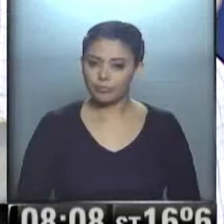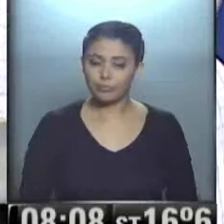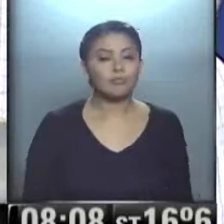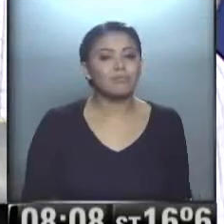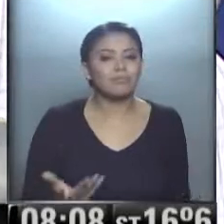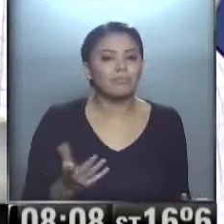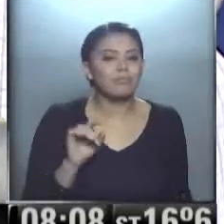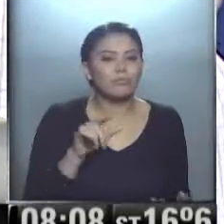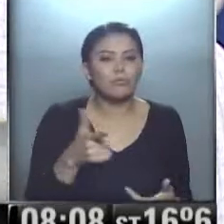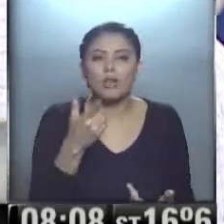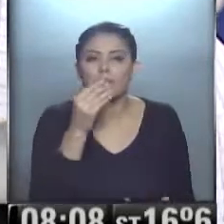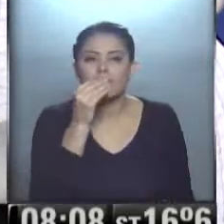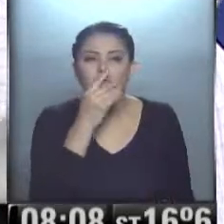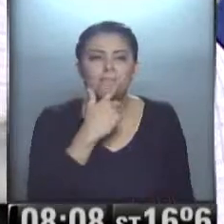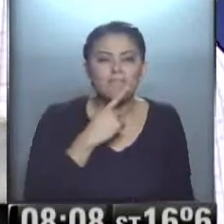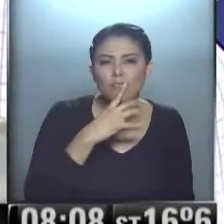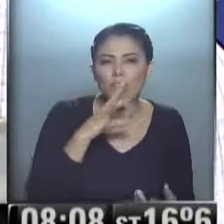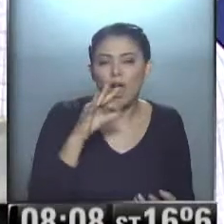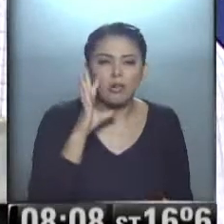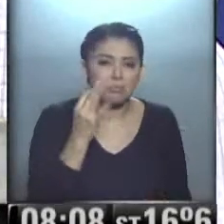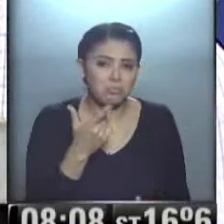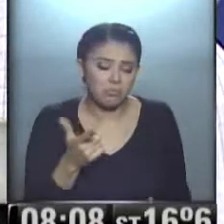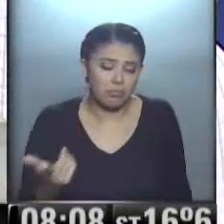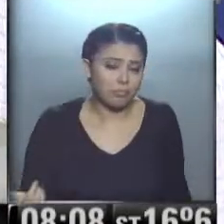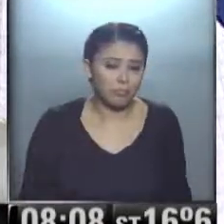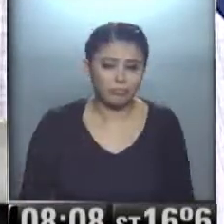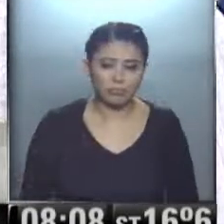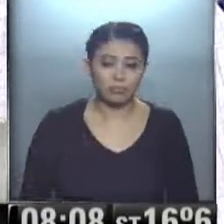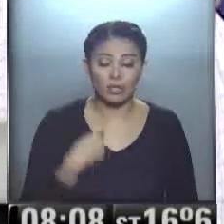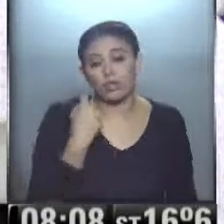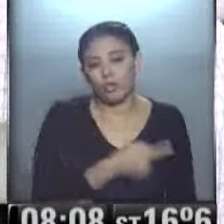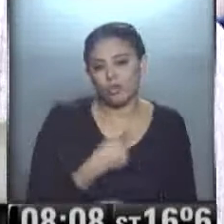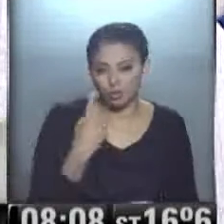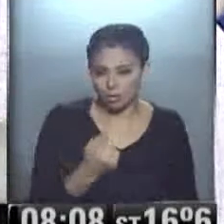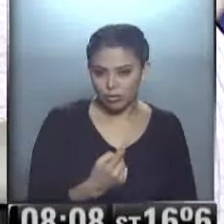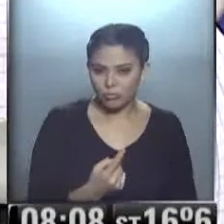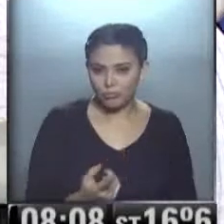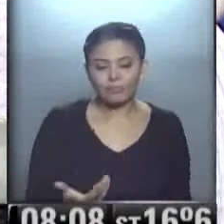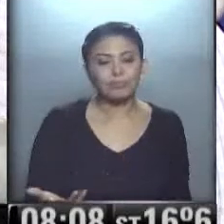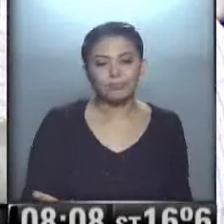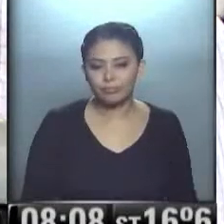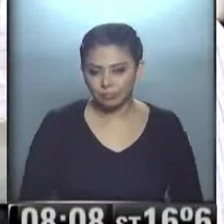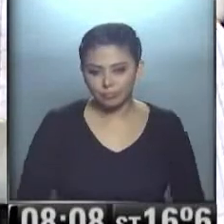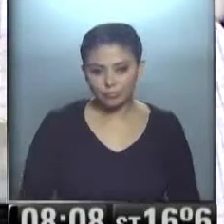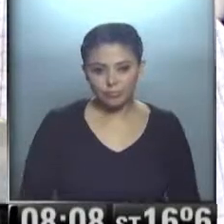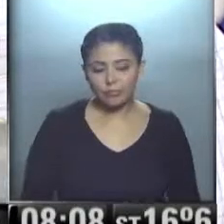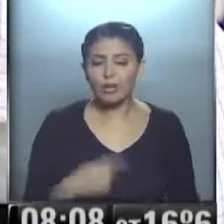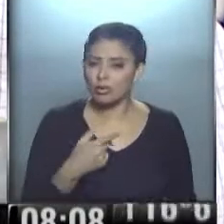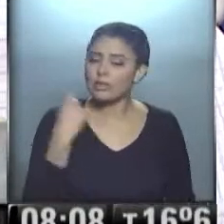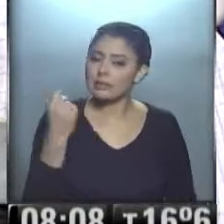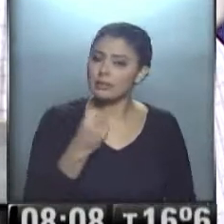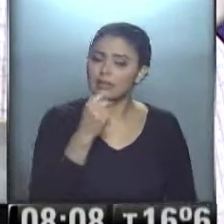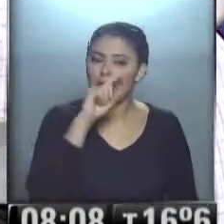No hay demasiados misterios con eso, por más que nosotros tengamos o busquemos